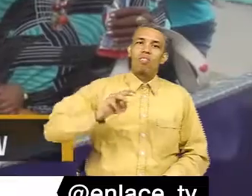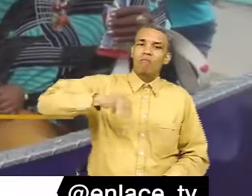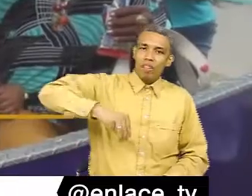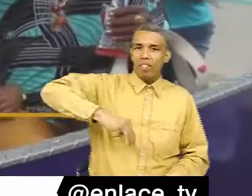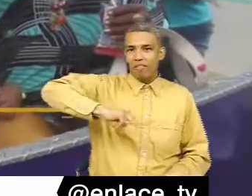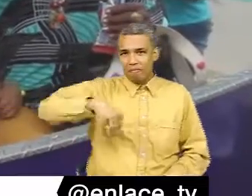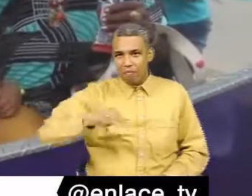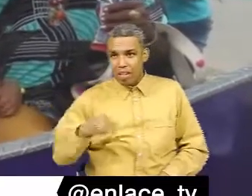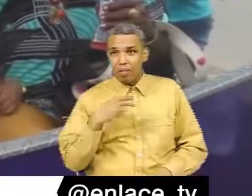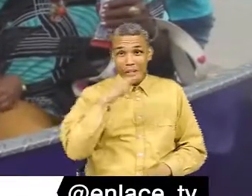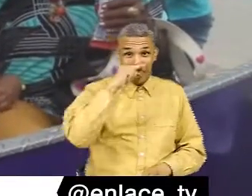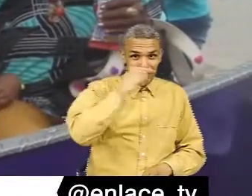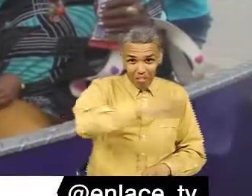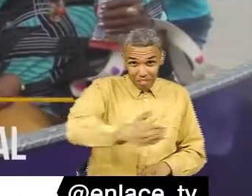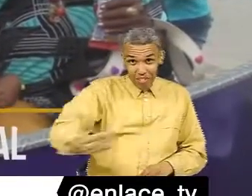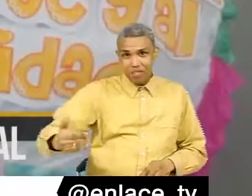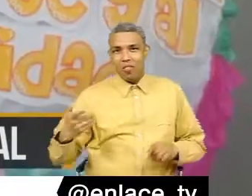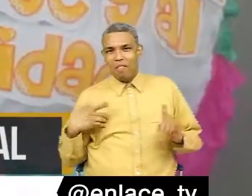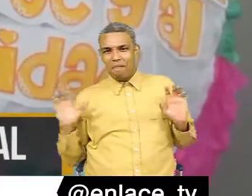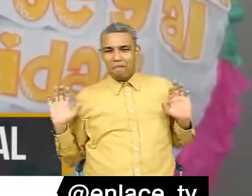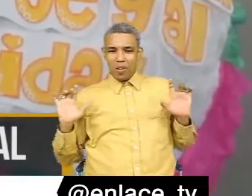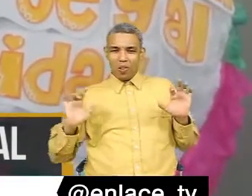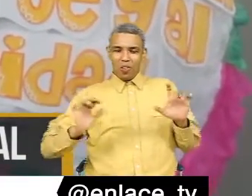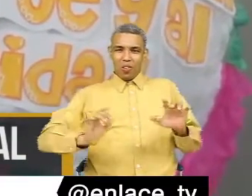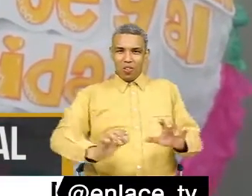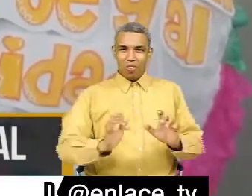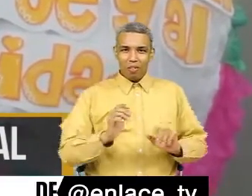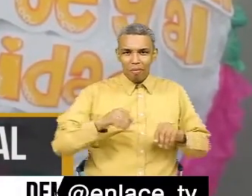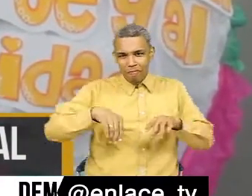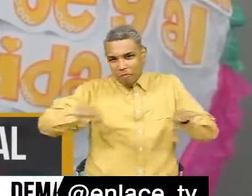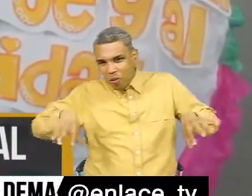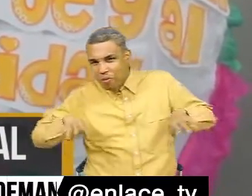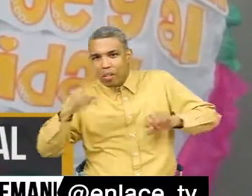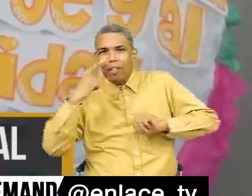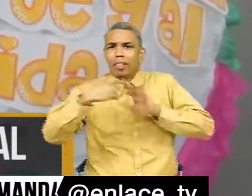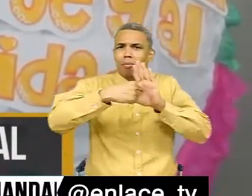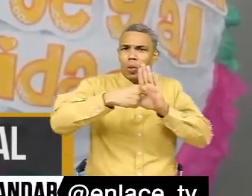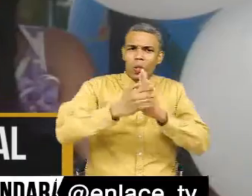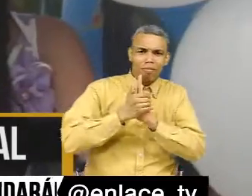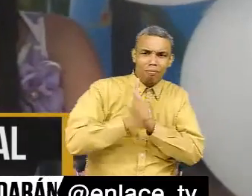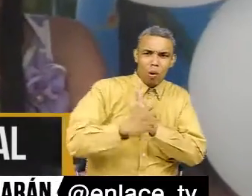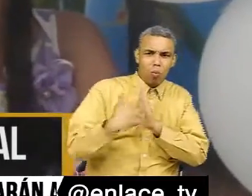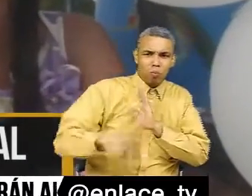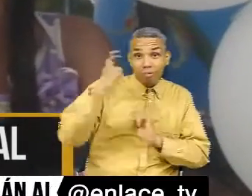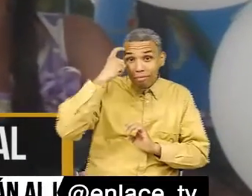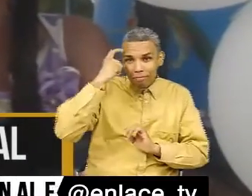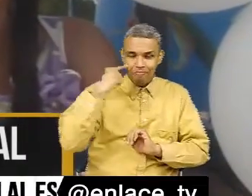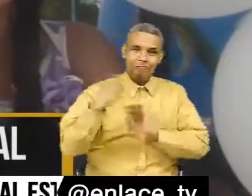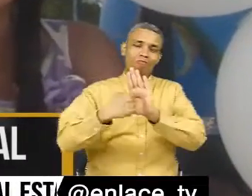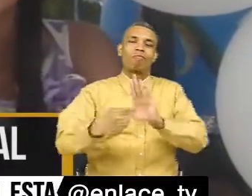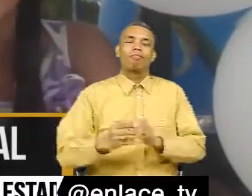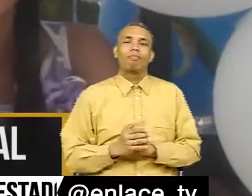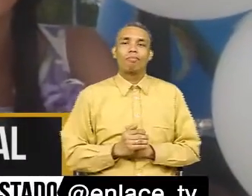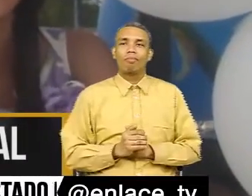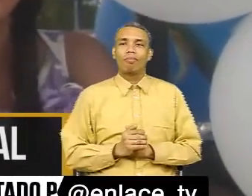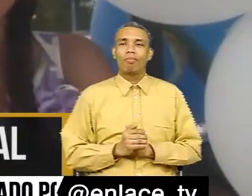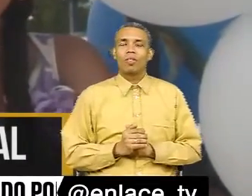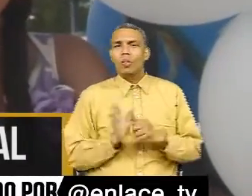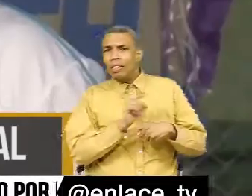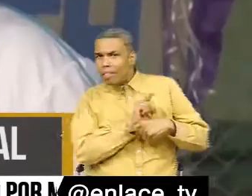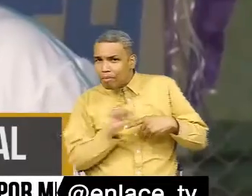esta reconocida institución educativa han podido demostrar sus habilidades y destrezas. Una semana bastante exitosa con los